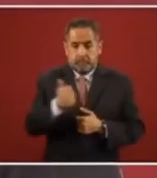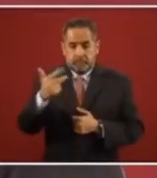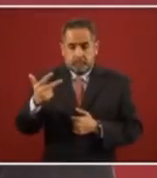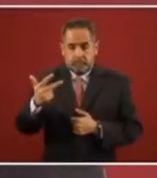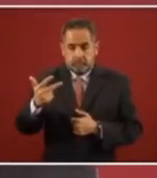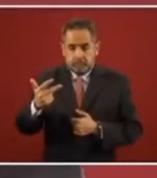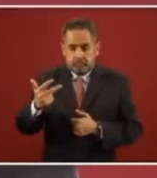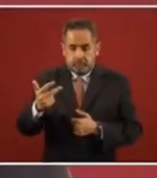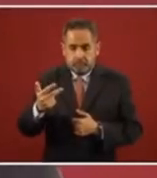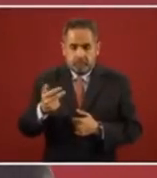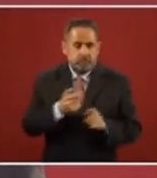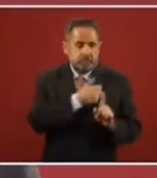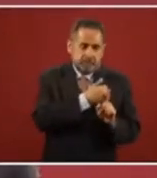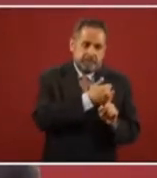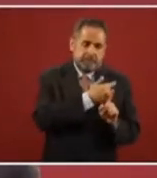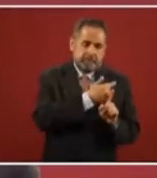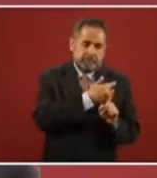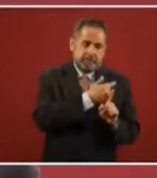7